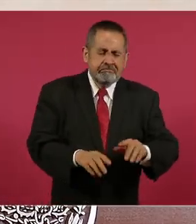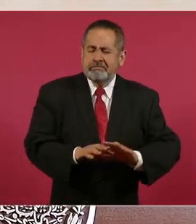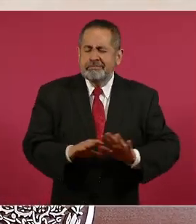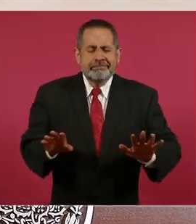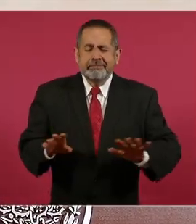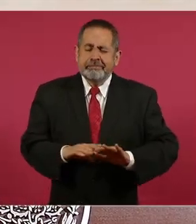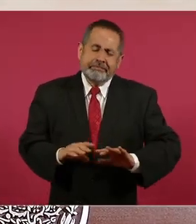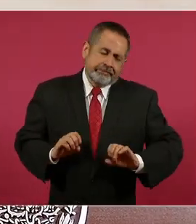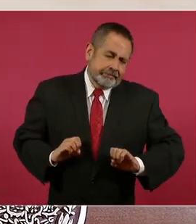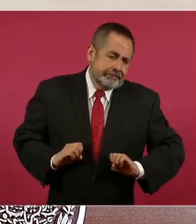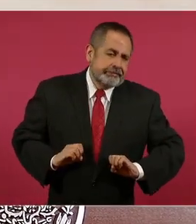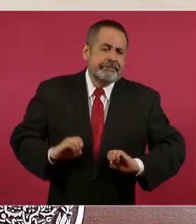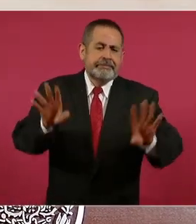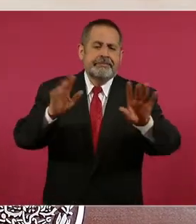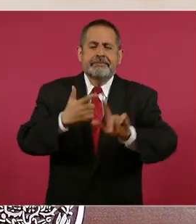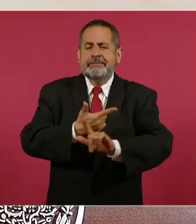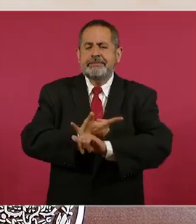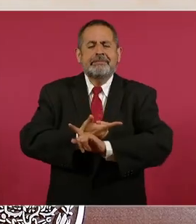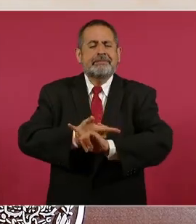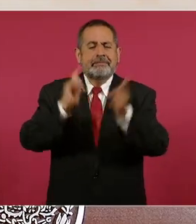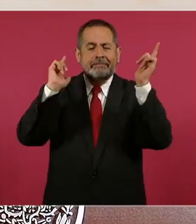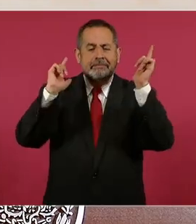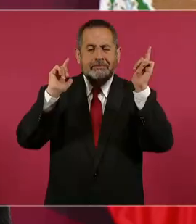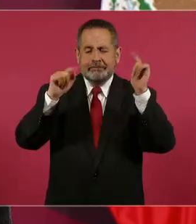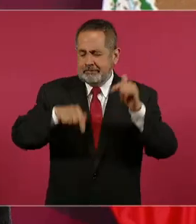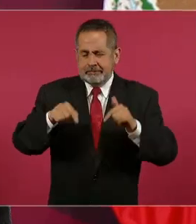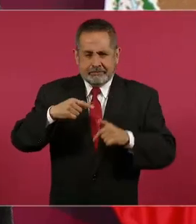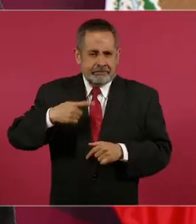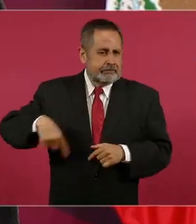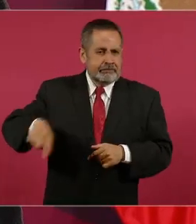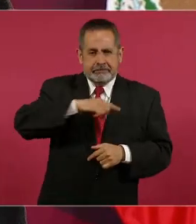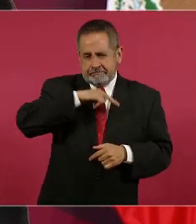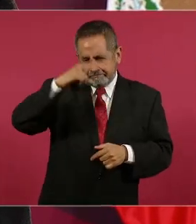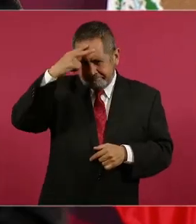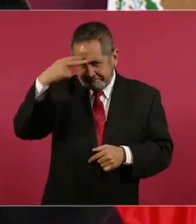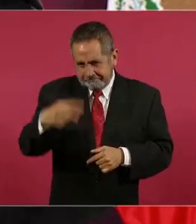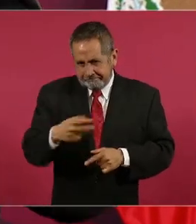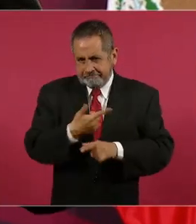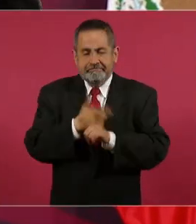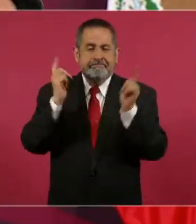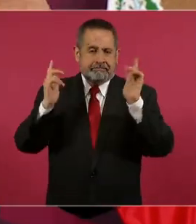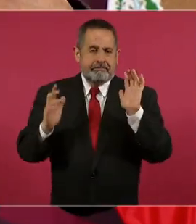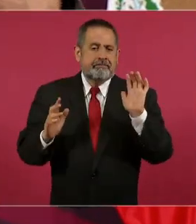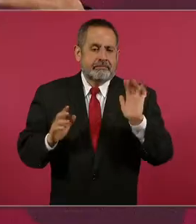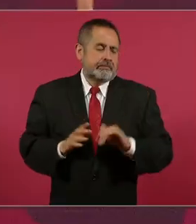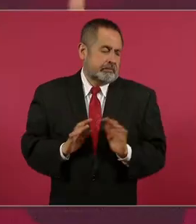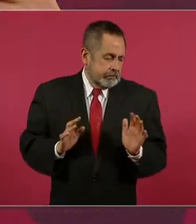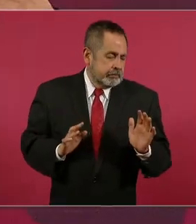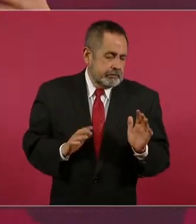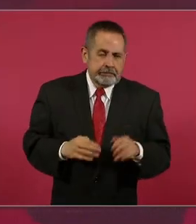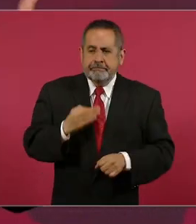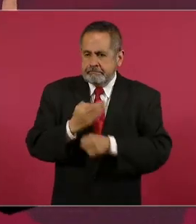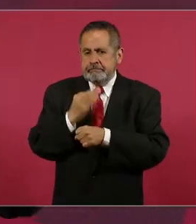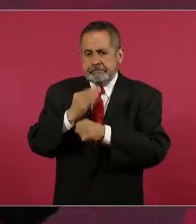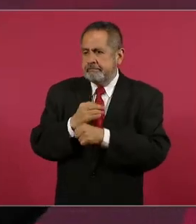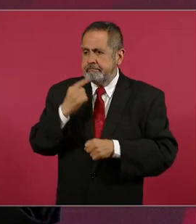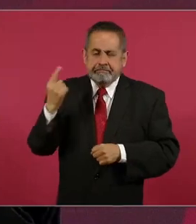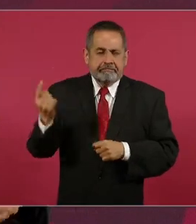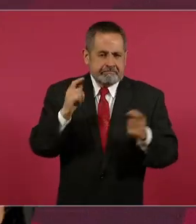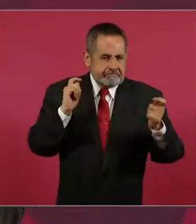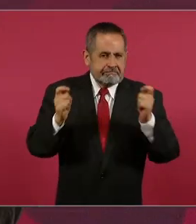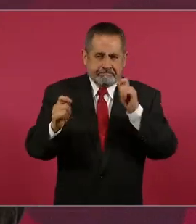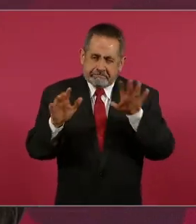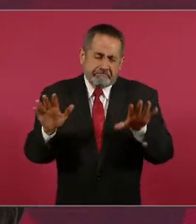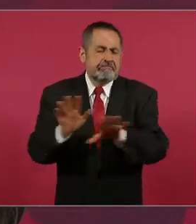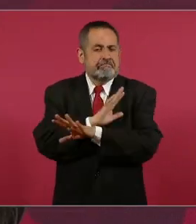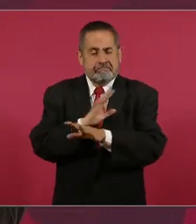somos libres los mexicanos. Además que estamos viviendo un momento